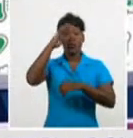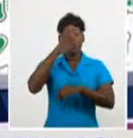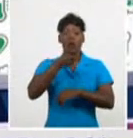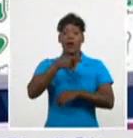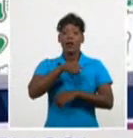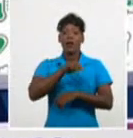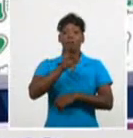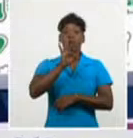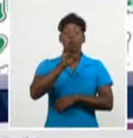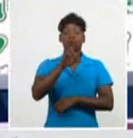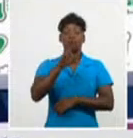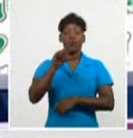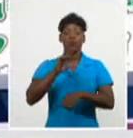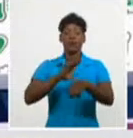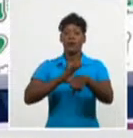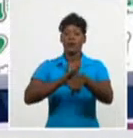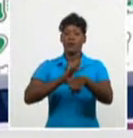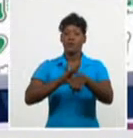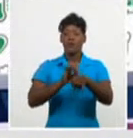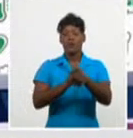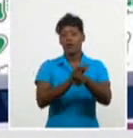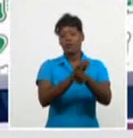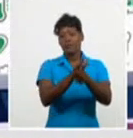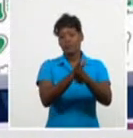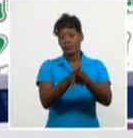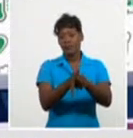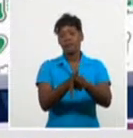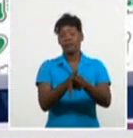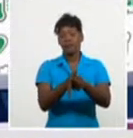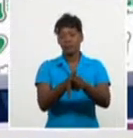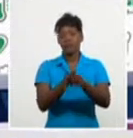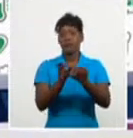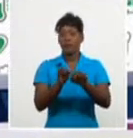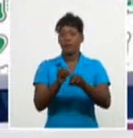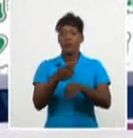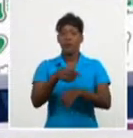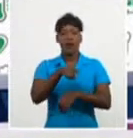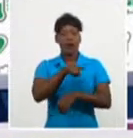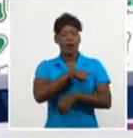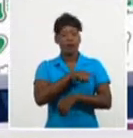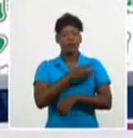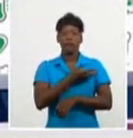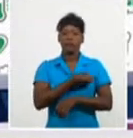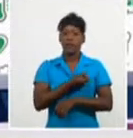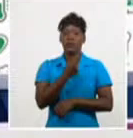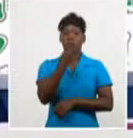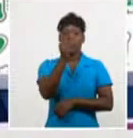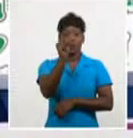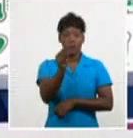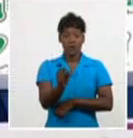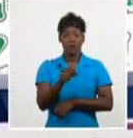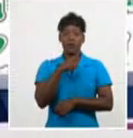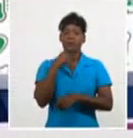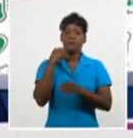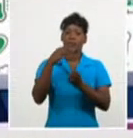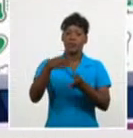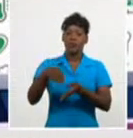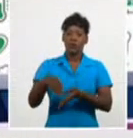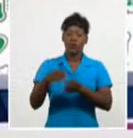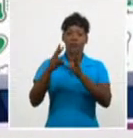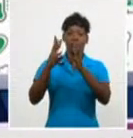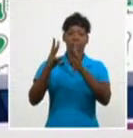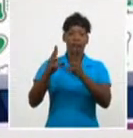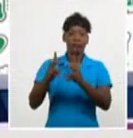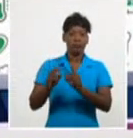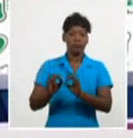nuevos casos positivos a la COVID-19. Lamentablemente, en el día de ayer se reportó un fallecido. Por tanto, el acumulado total hasta